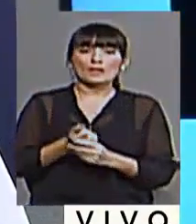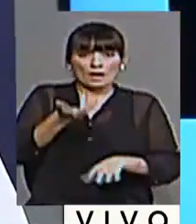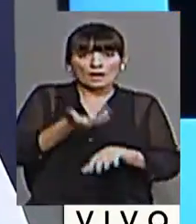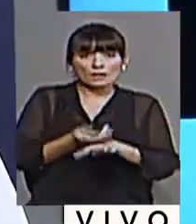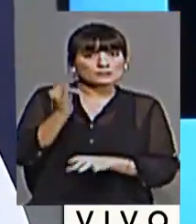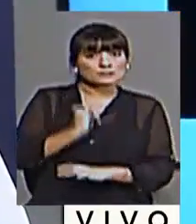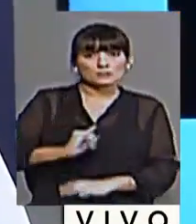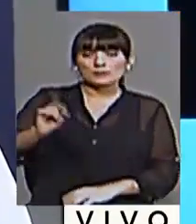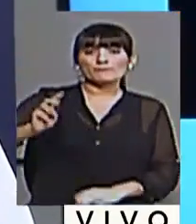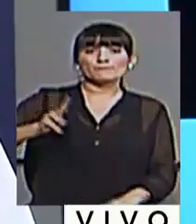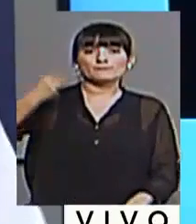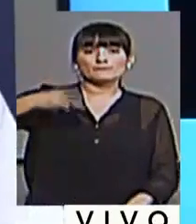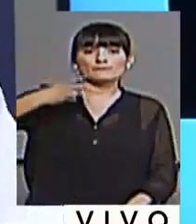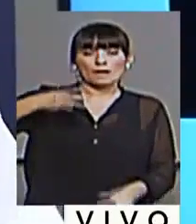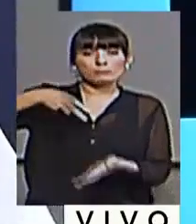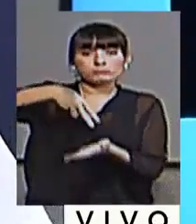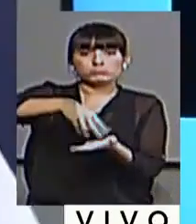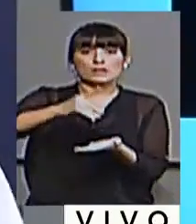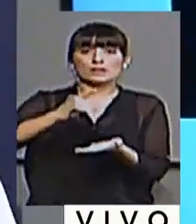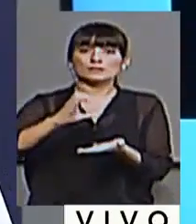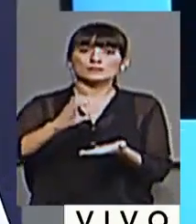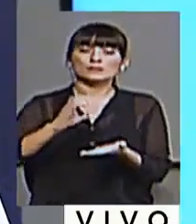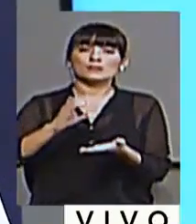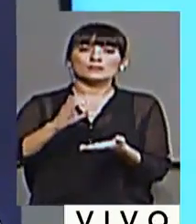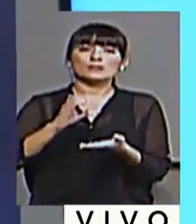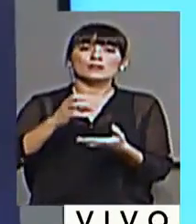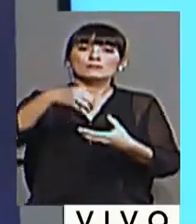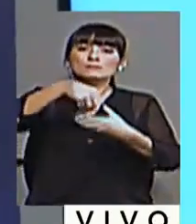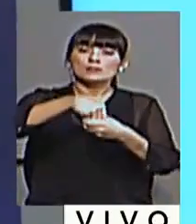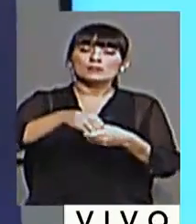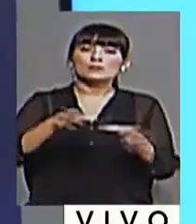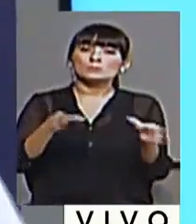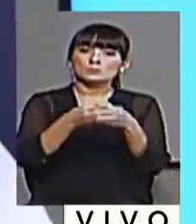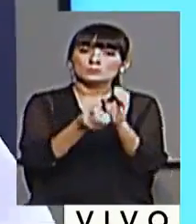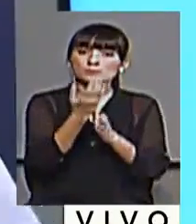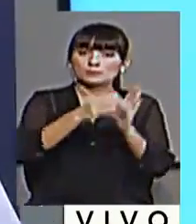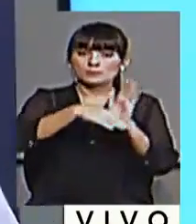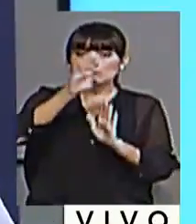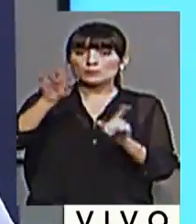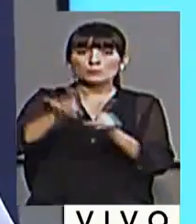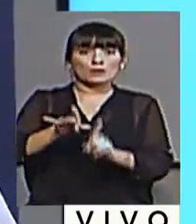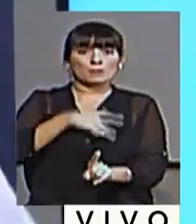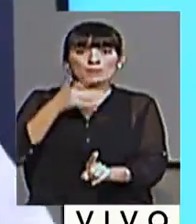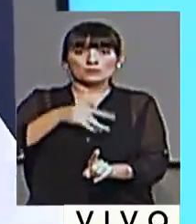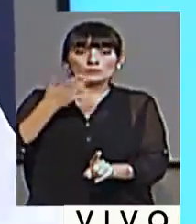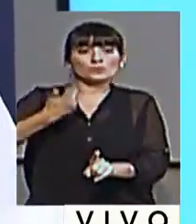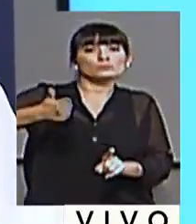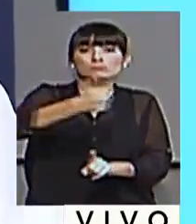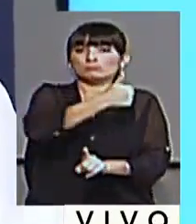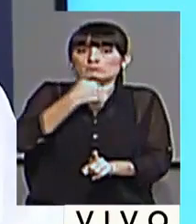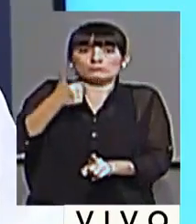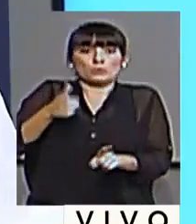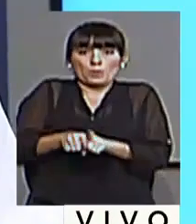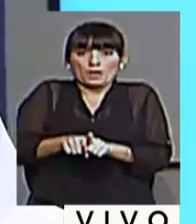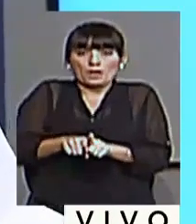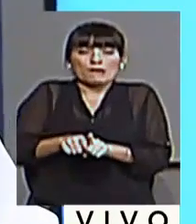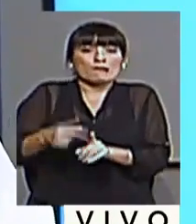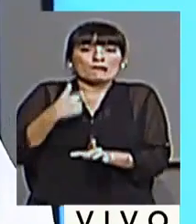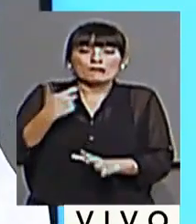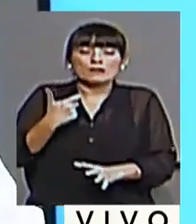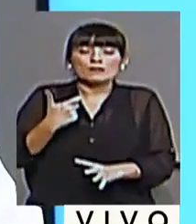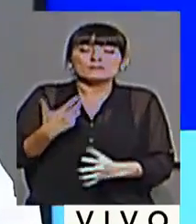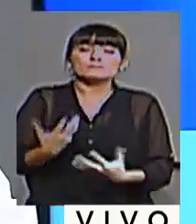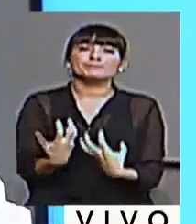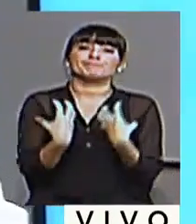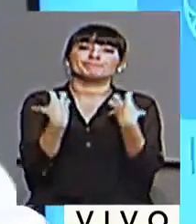la Democracia Cristiana en el conglomerado y se lamentó mucho, como todos nosotros, de que hubiese